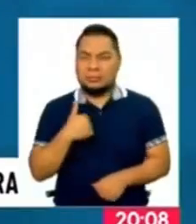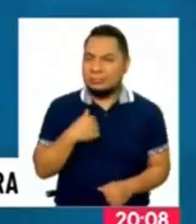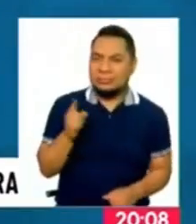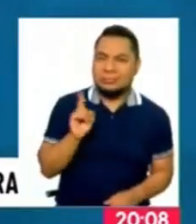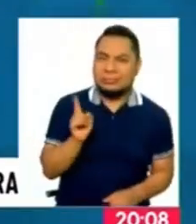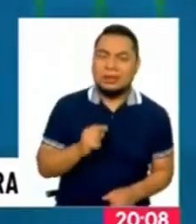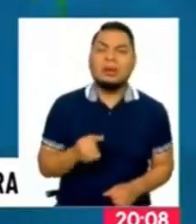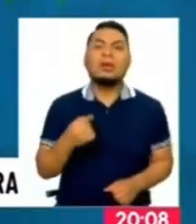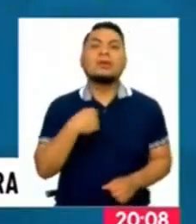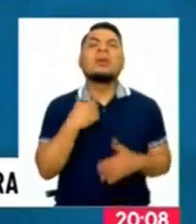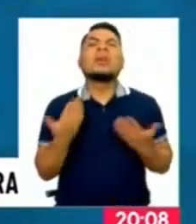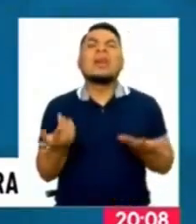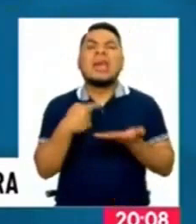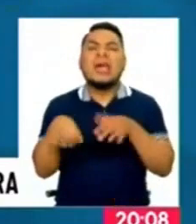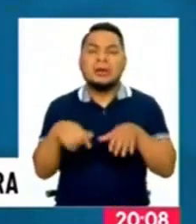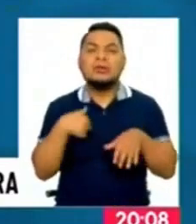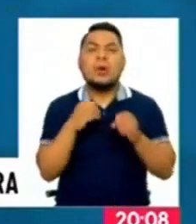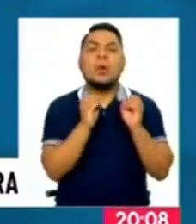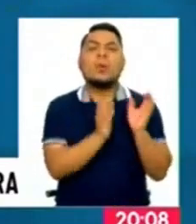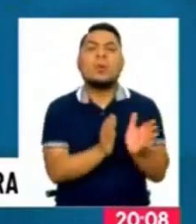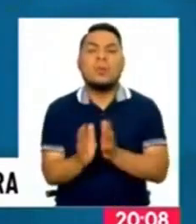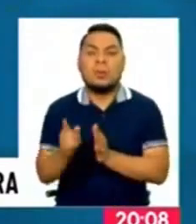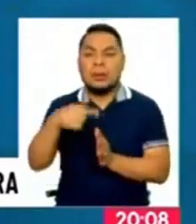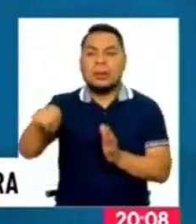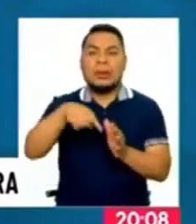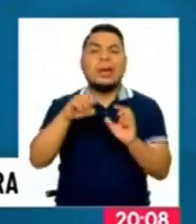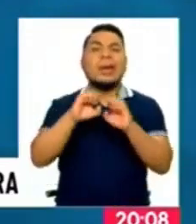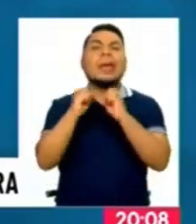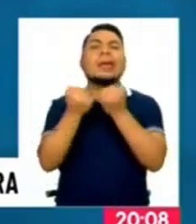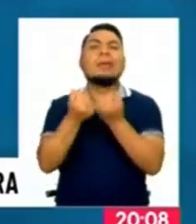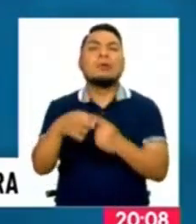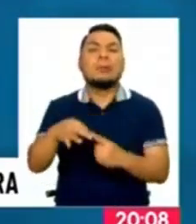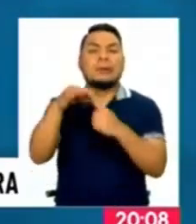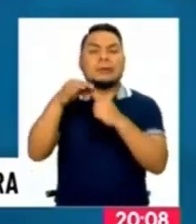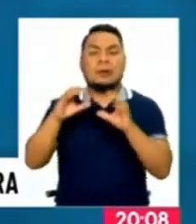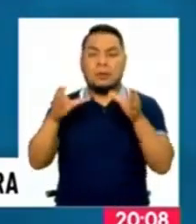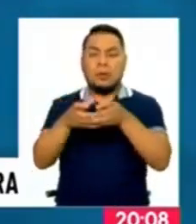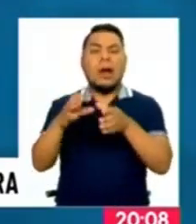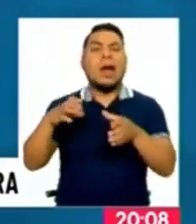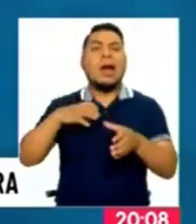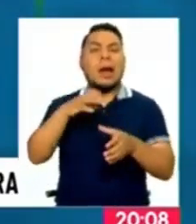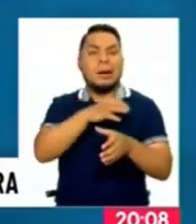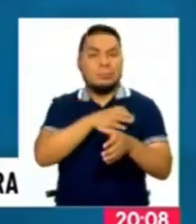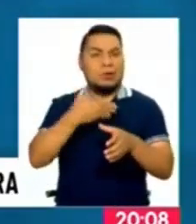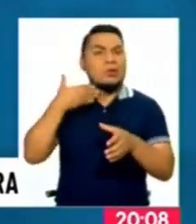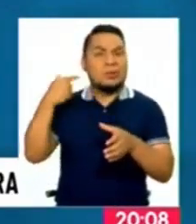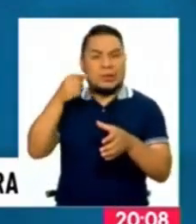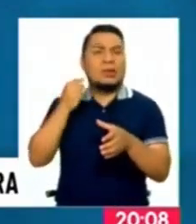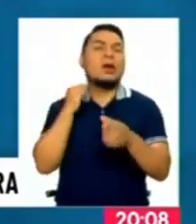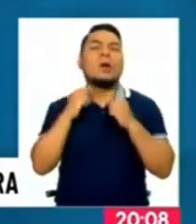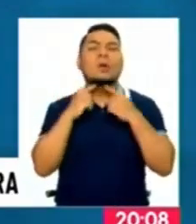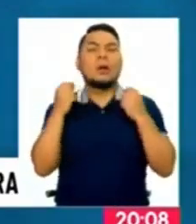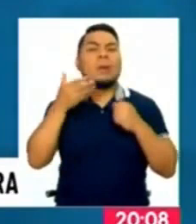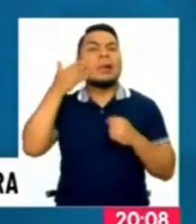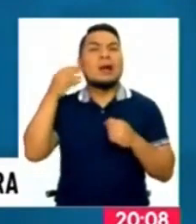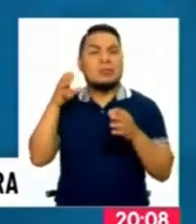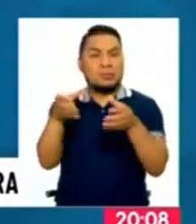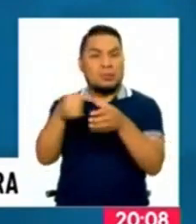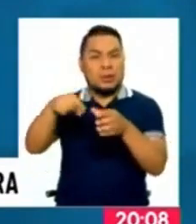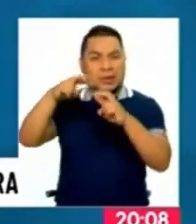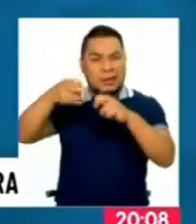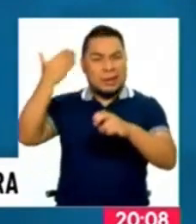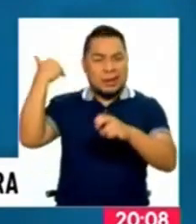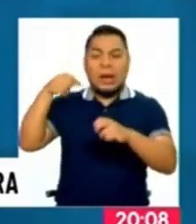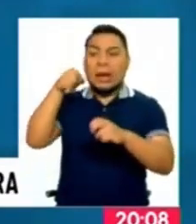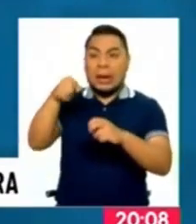el régimen de castillo ha intentado por todos los medios infiltrar el referido equipo pnp desde que él es titular del interior mariano